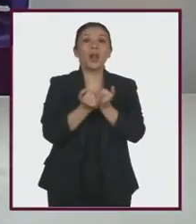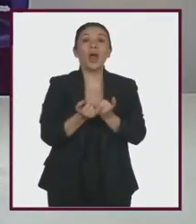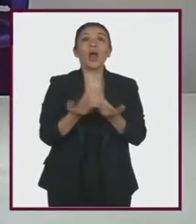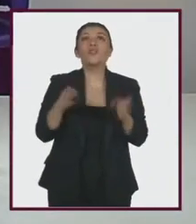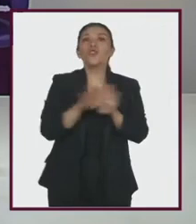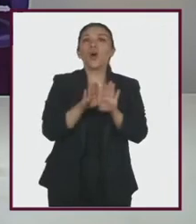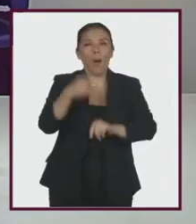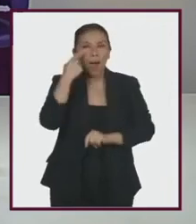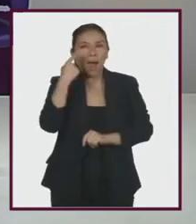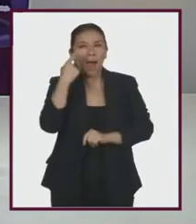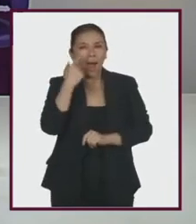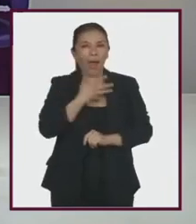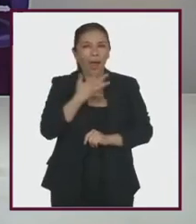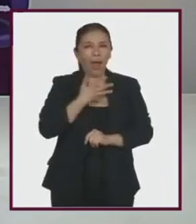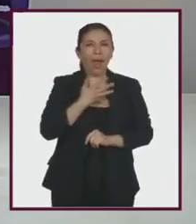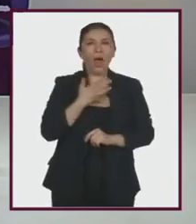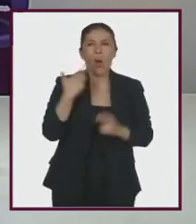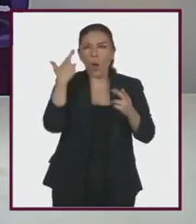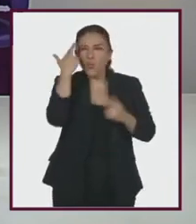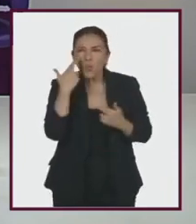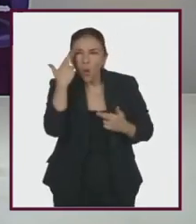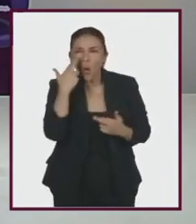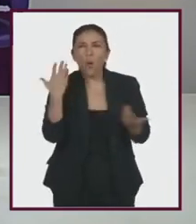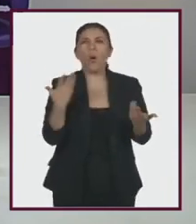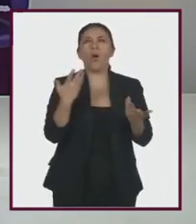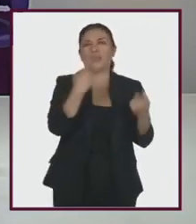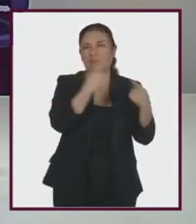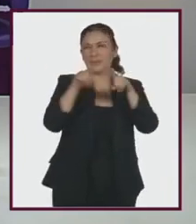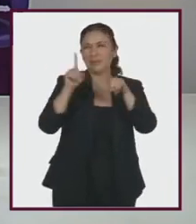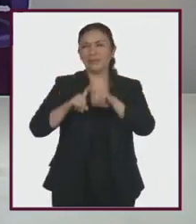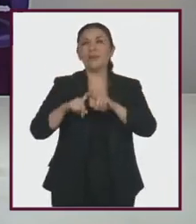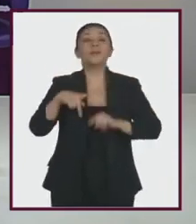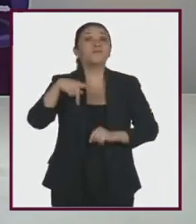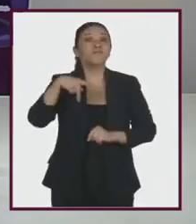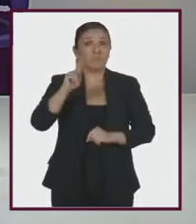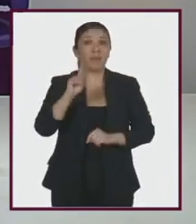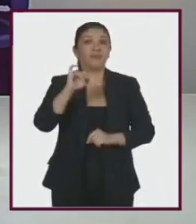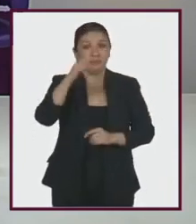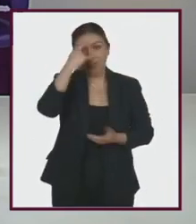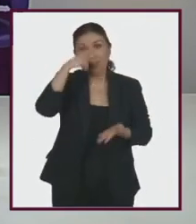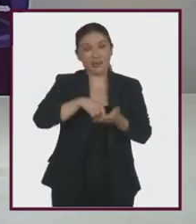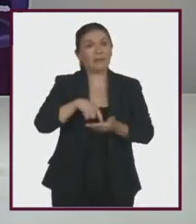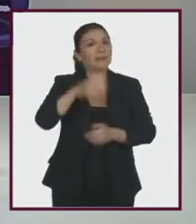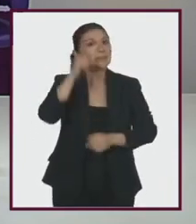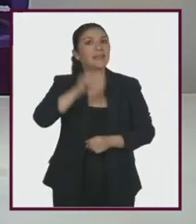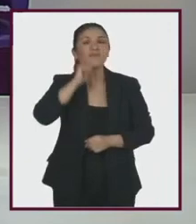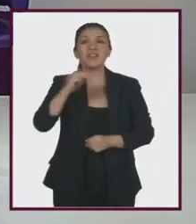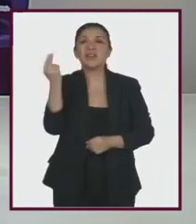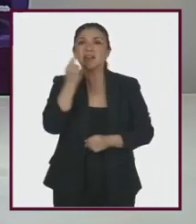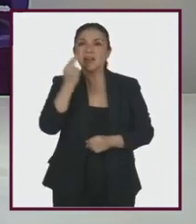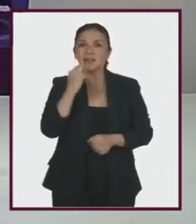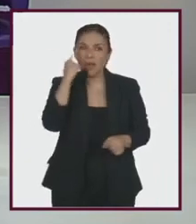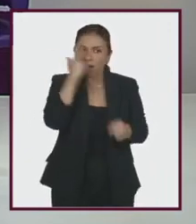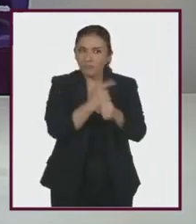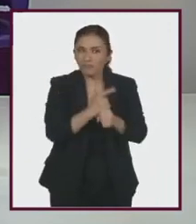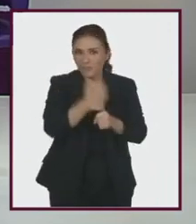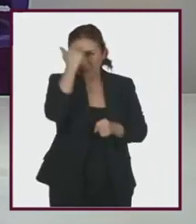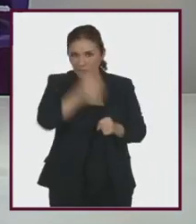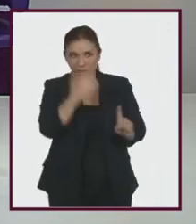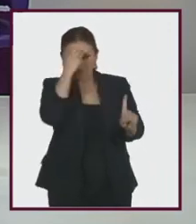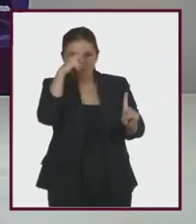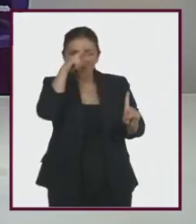comunes o generales, ojitos rojos y todo esto, doctora, pero creo que siempre es necesario reafirmarlo y saberlo.